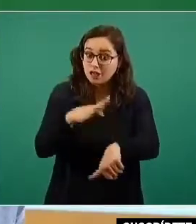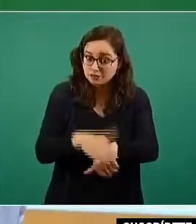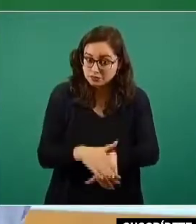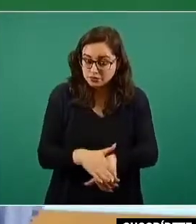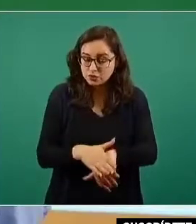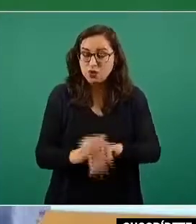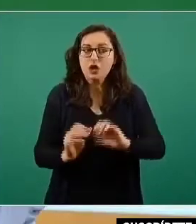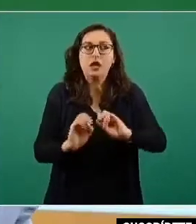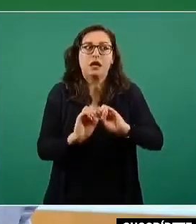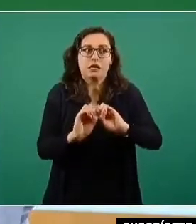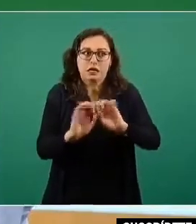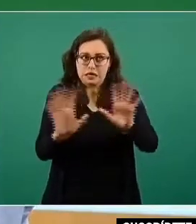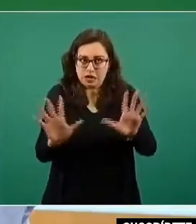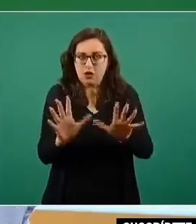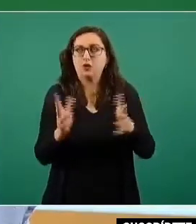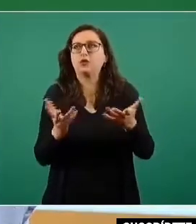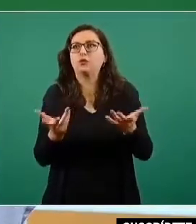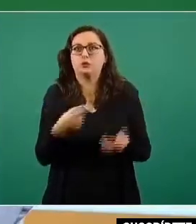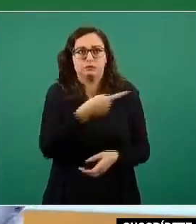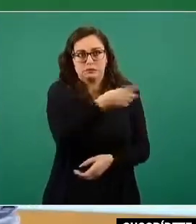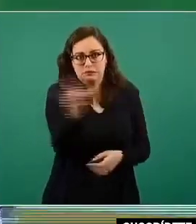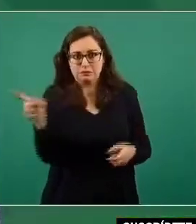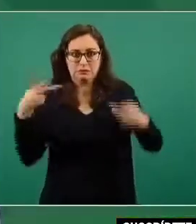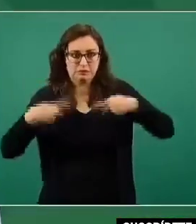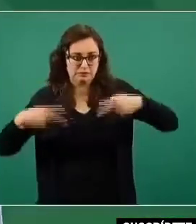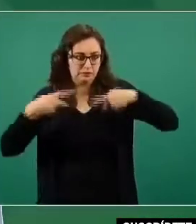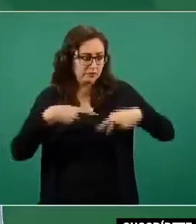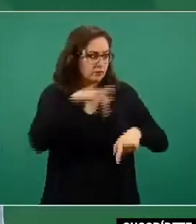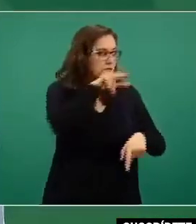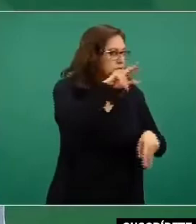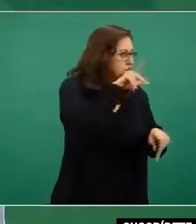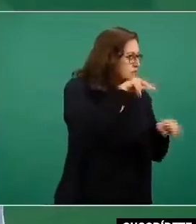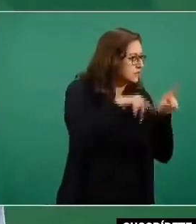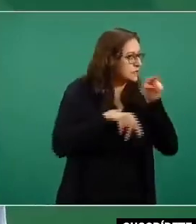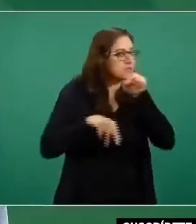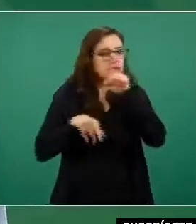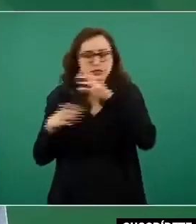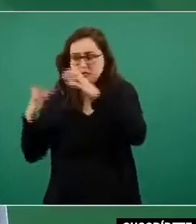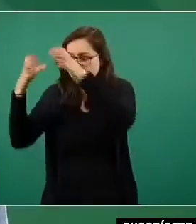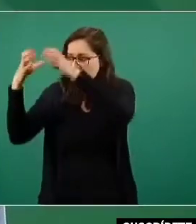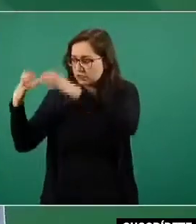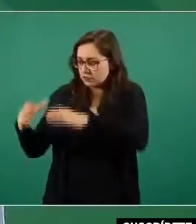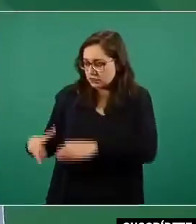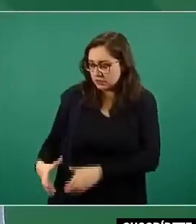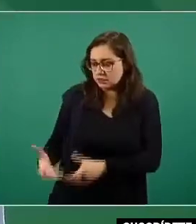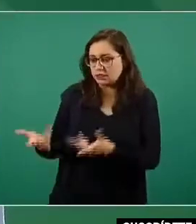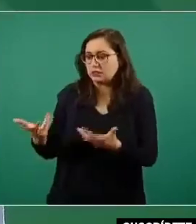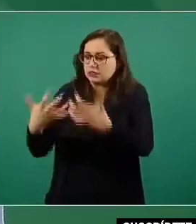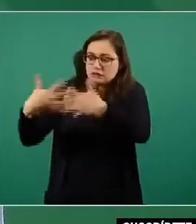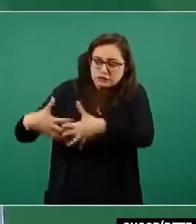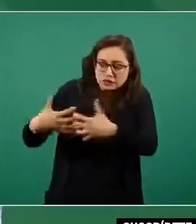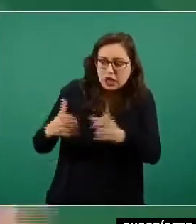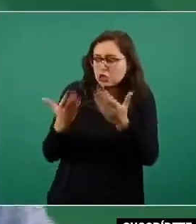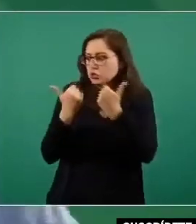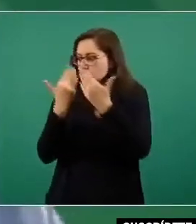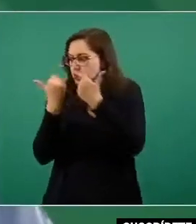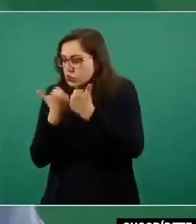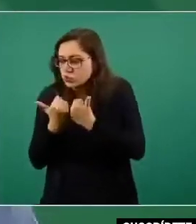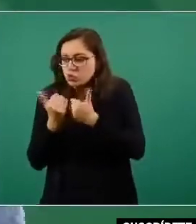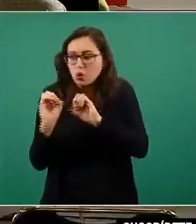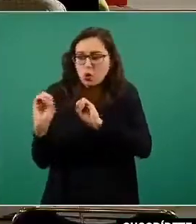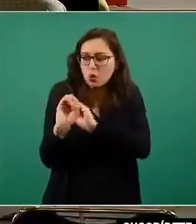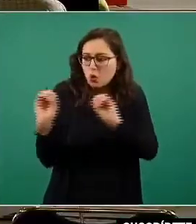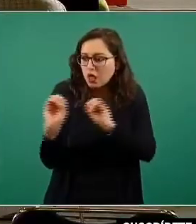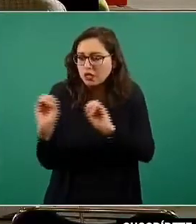entendible que ante la preocupación de no encontrar atención, específicamente un dispositivo de oxígeno o un